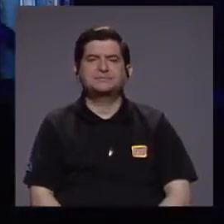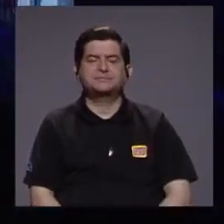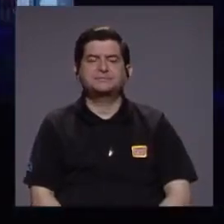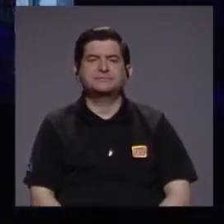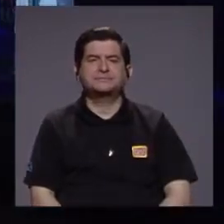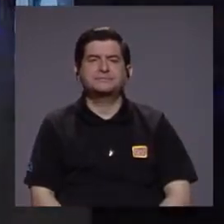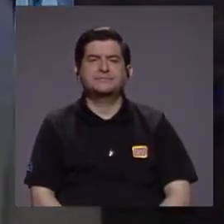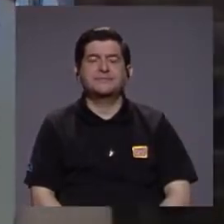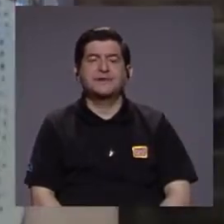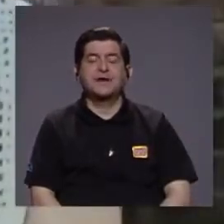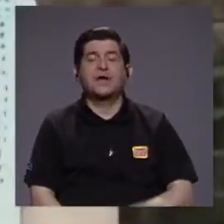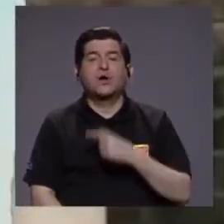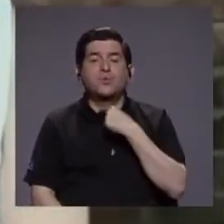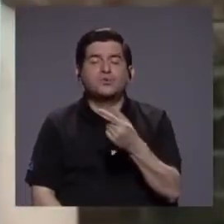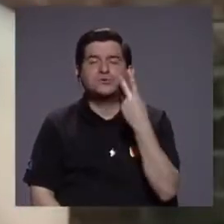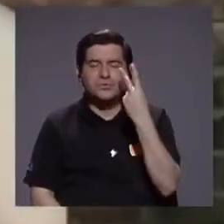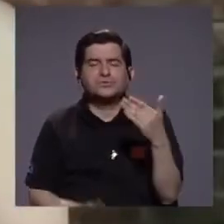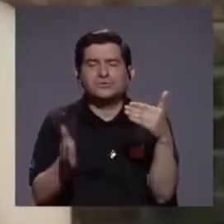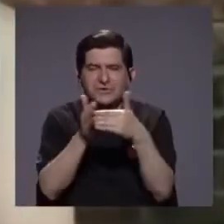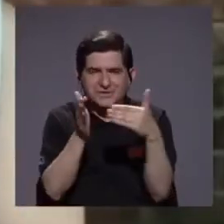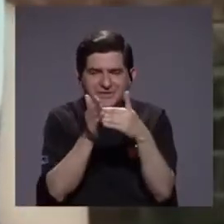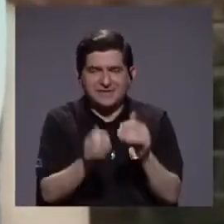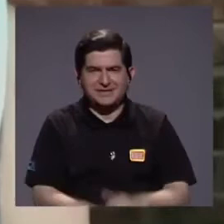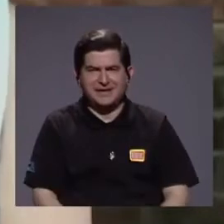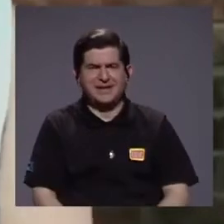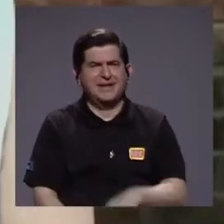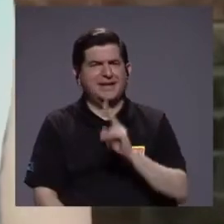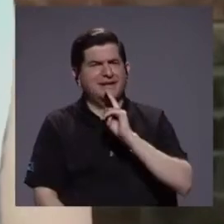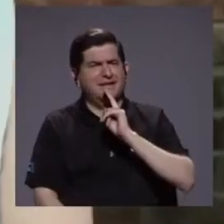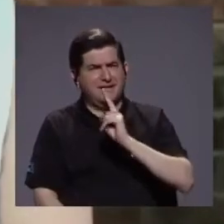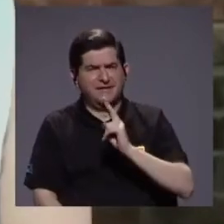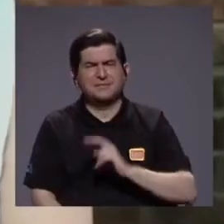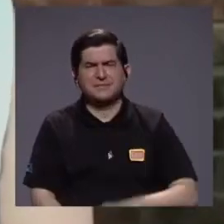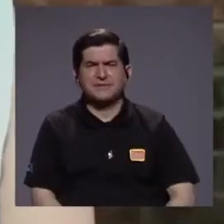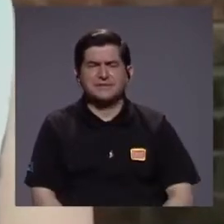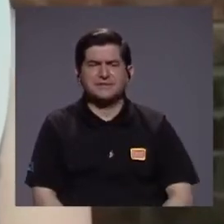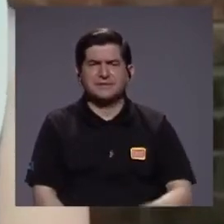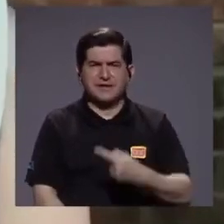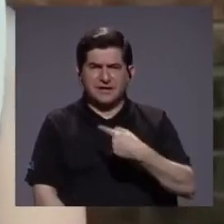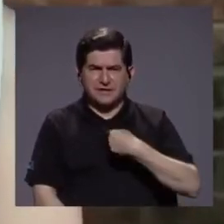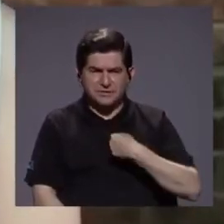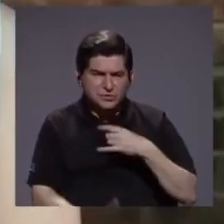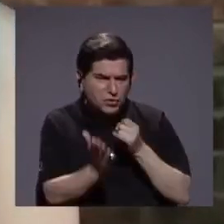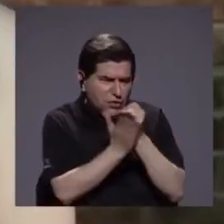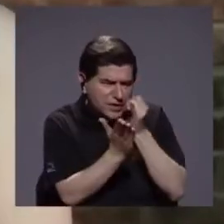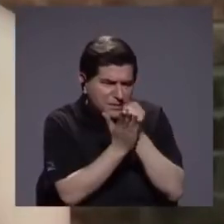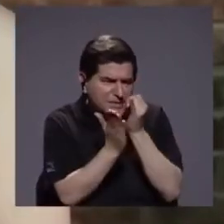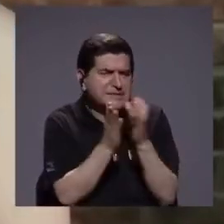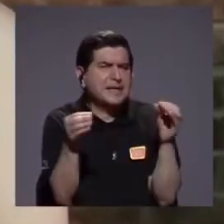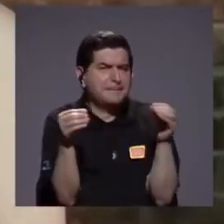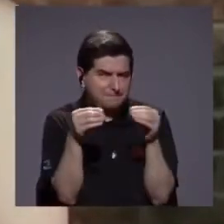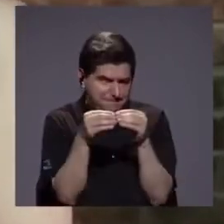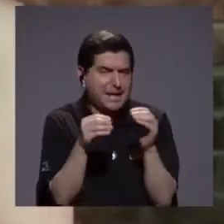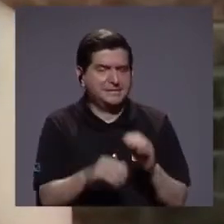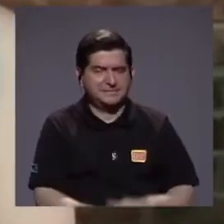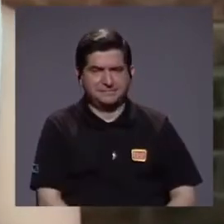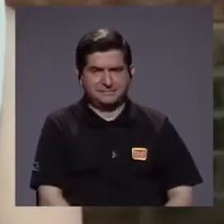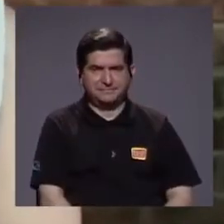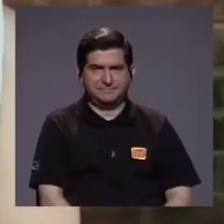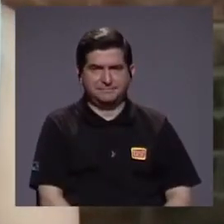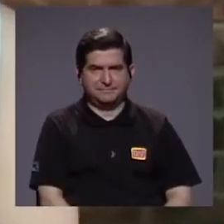Mucho gusto, José, de verte aquí nuevamente. Realmente me dediqué a investigar un poquito más. De